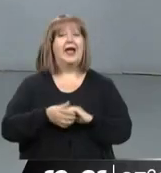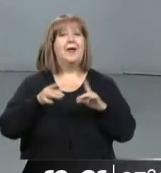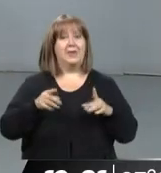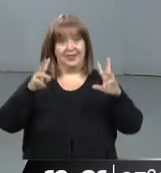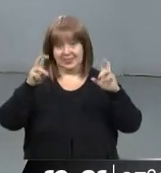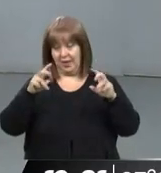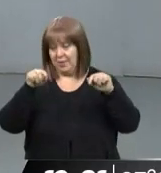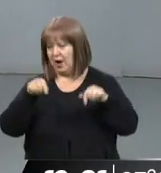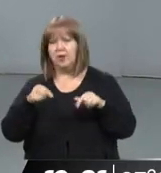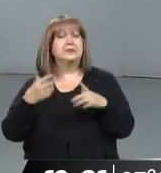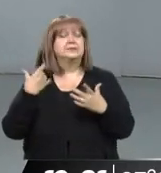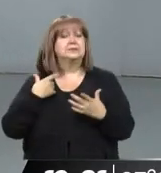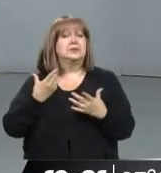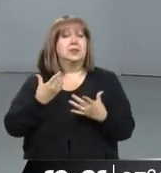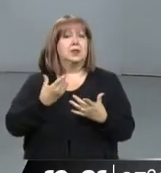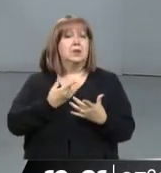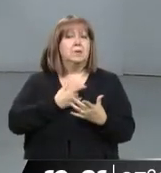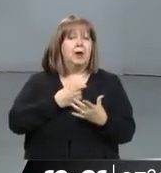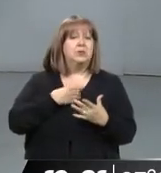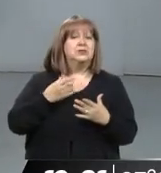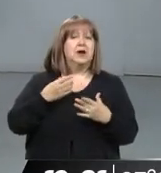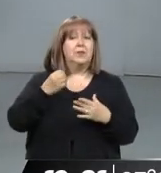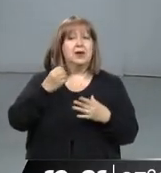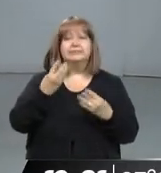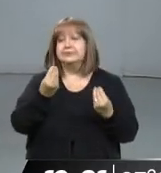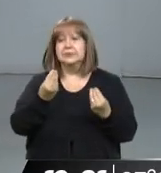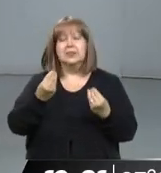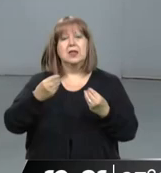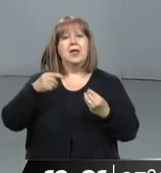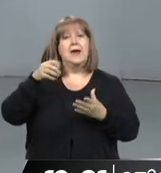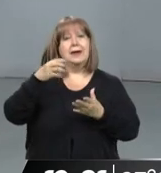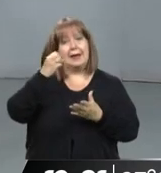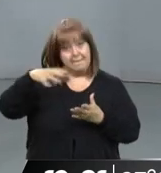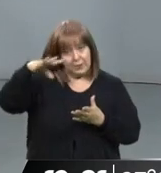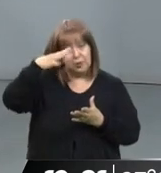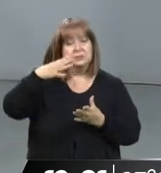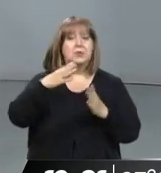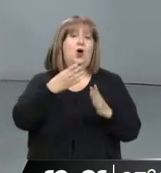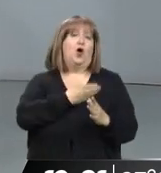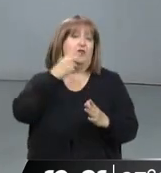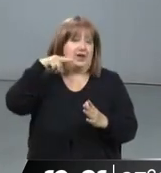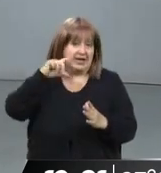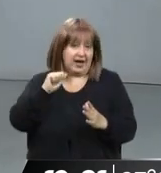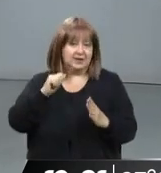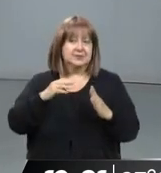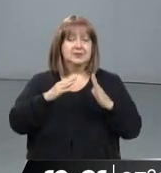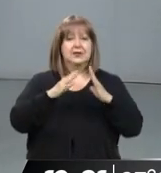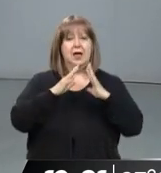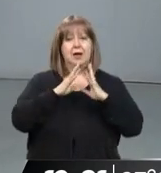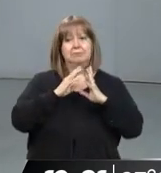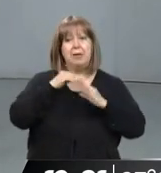Vamos a viajar a algunas fincas en los oasis productivos de Mendoza porque hay productores, Pablo, que lamentablemente, y los vas a ver en un